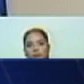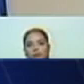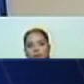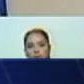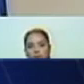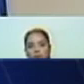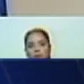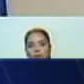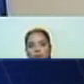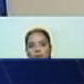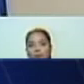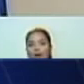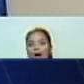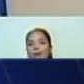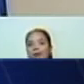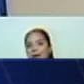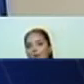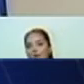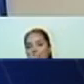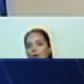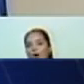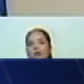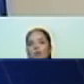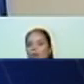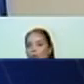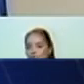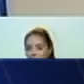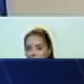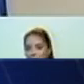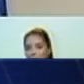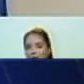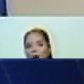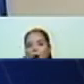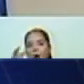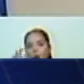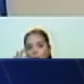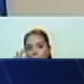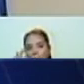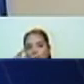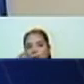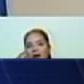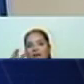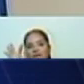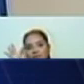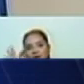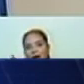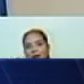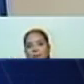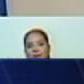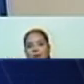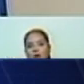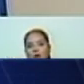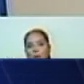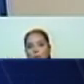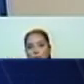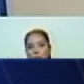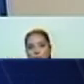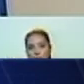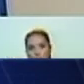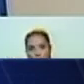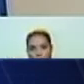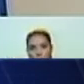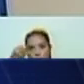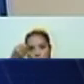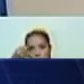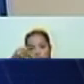abiertas en el exterior, a nombre, como dije, de fiscales del Ministerio Público y se